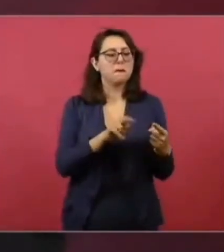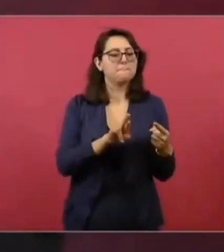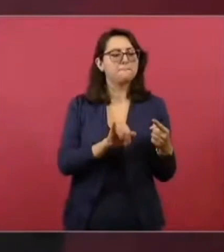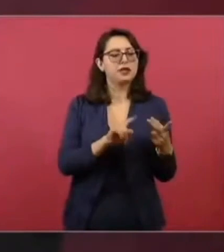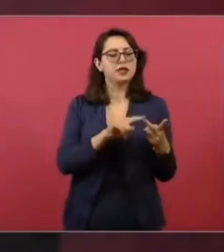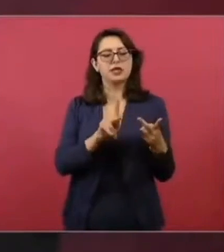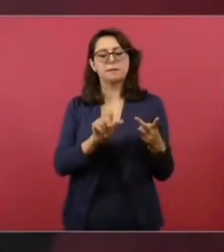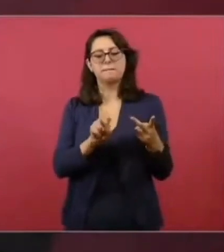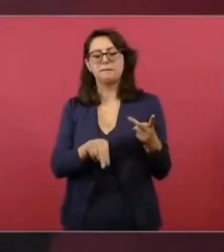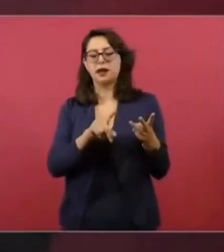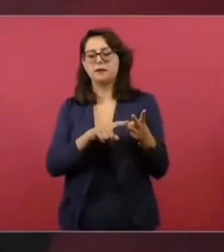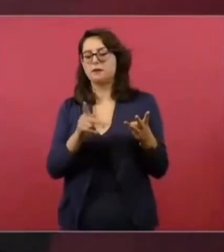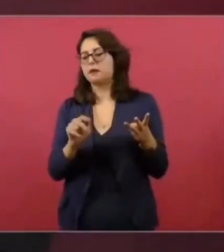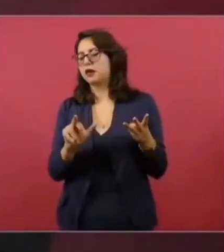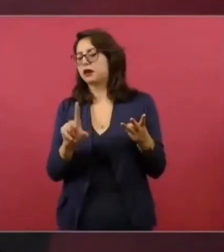un representante